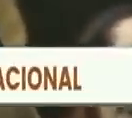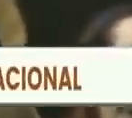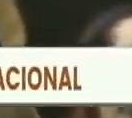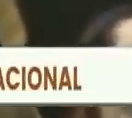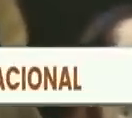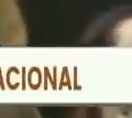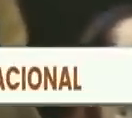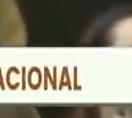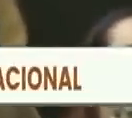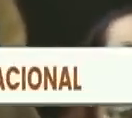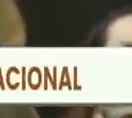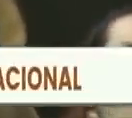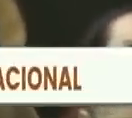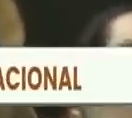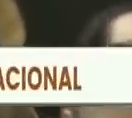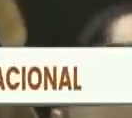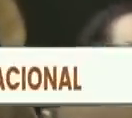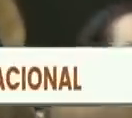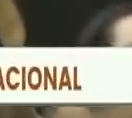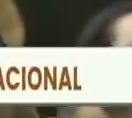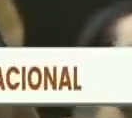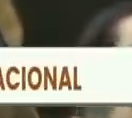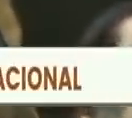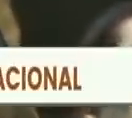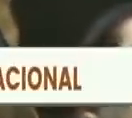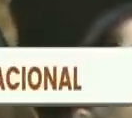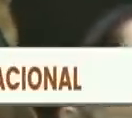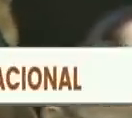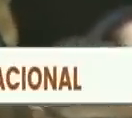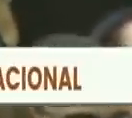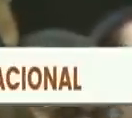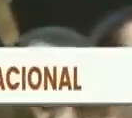históricamente se viene cometiendo y es el rol